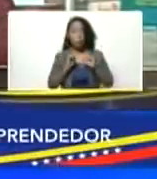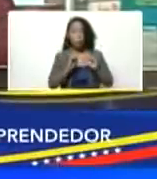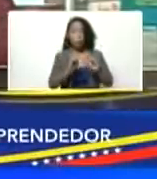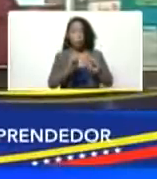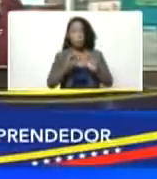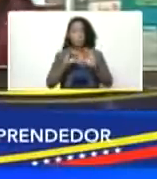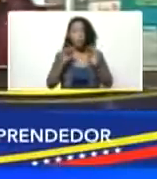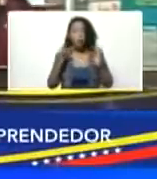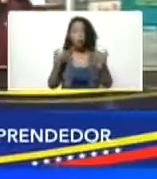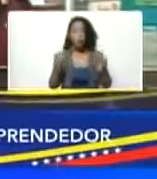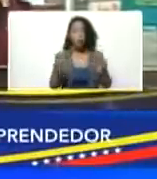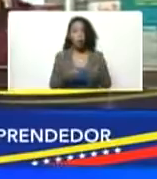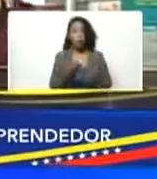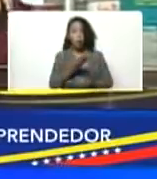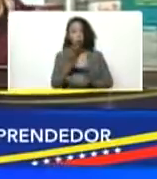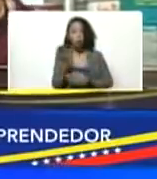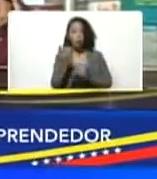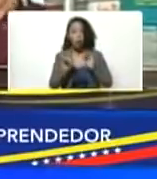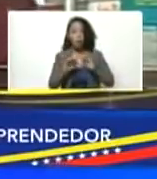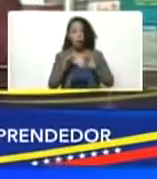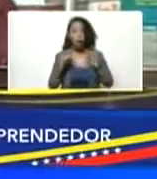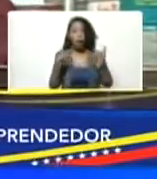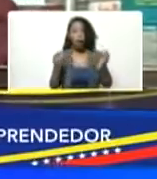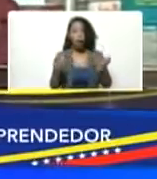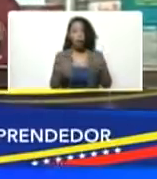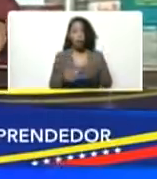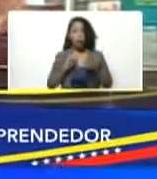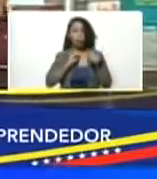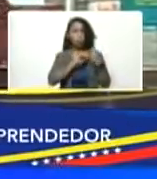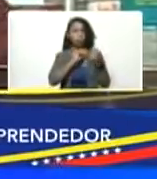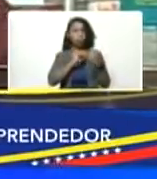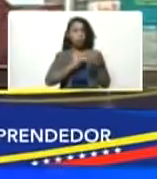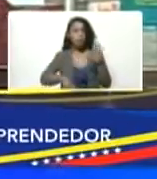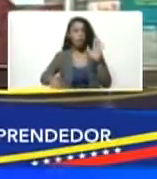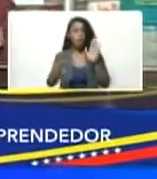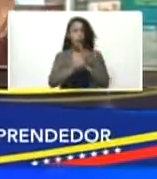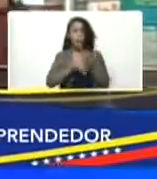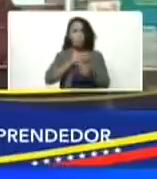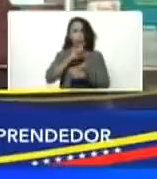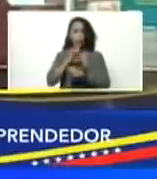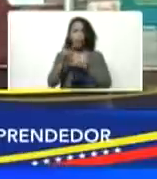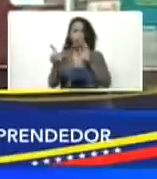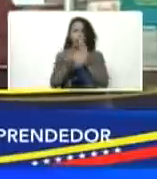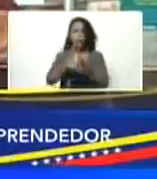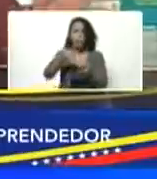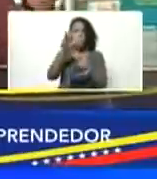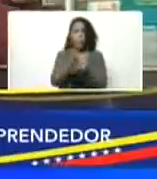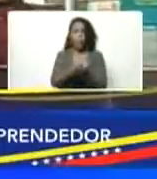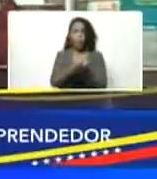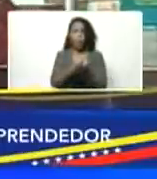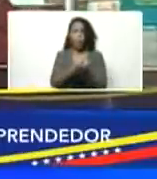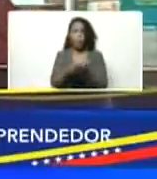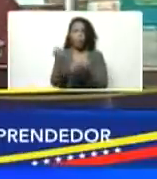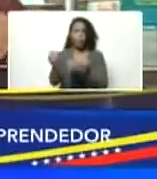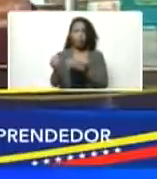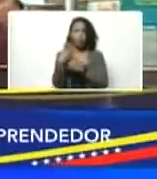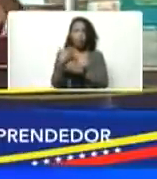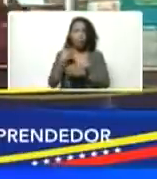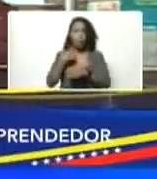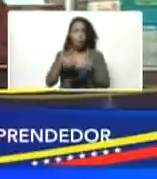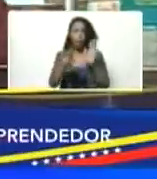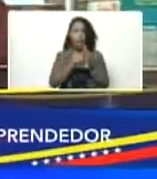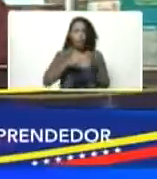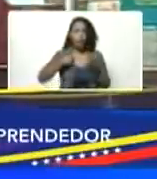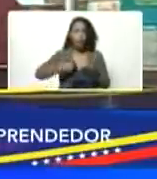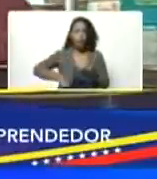pandemia. Ustedes en plena pandemia discutieron la ley, consultaron la ley, aprobaron la ley, me mandaron la ley, yo